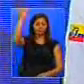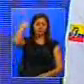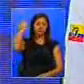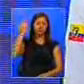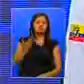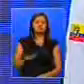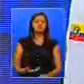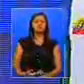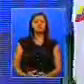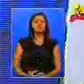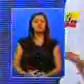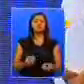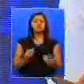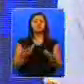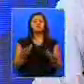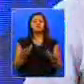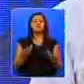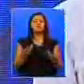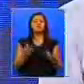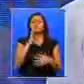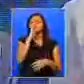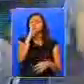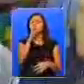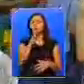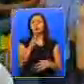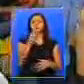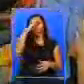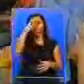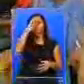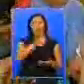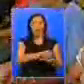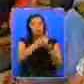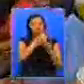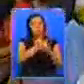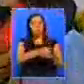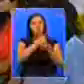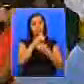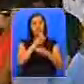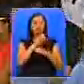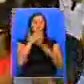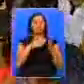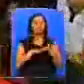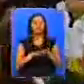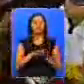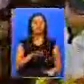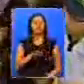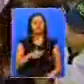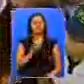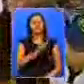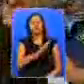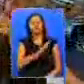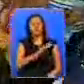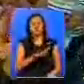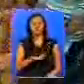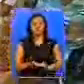estado acostumbrados a recibir ayuda de Cuba, por ejemplo, la Misión Solidaria Manuel Espejo